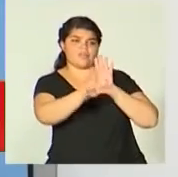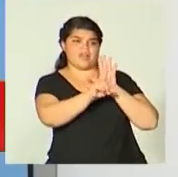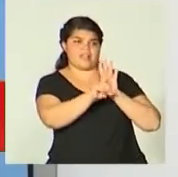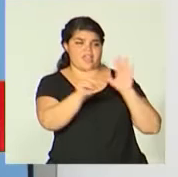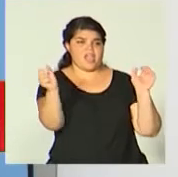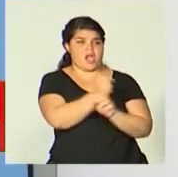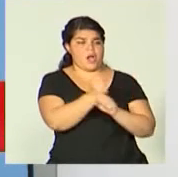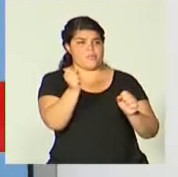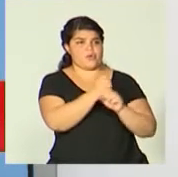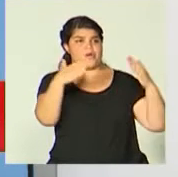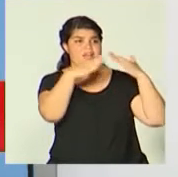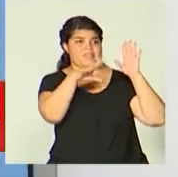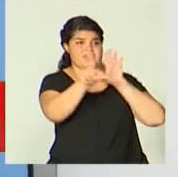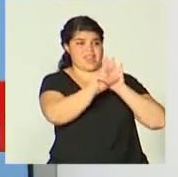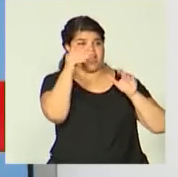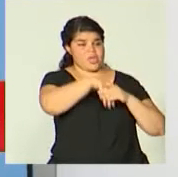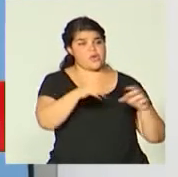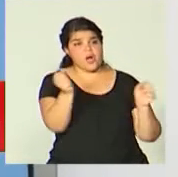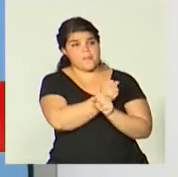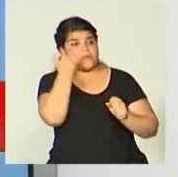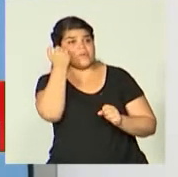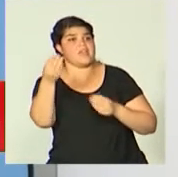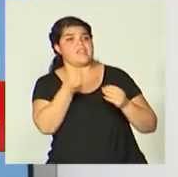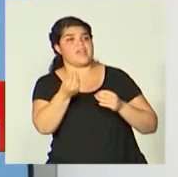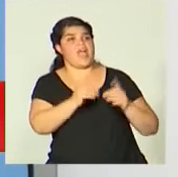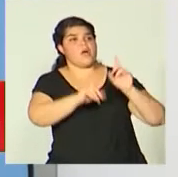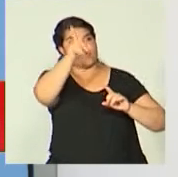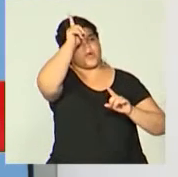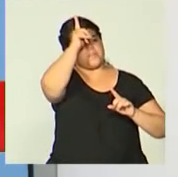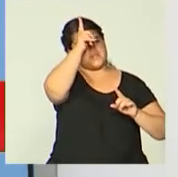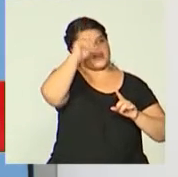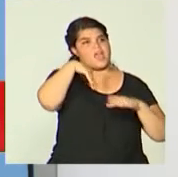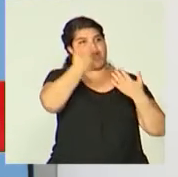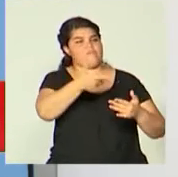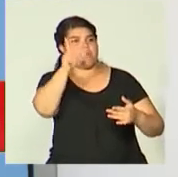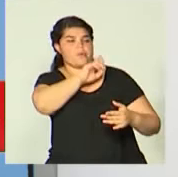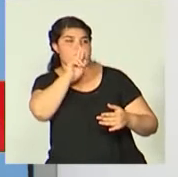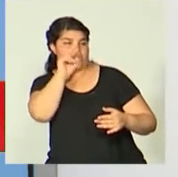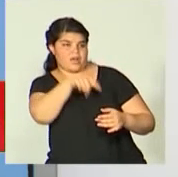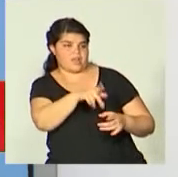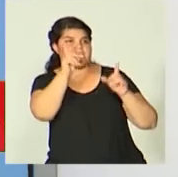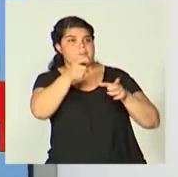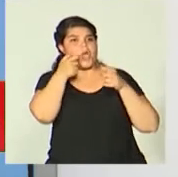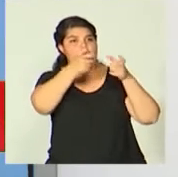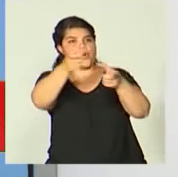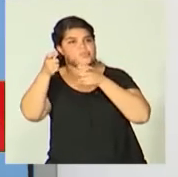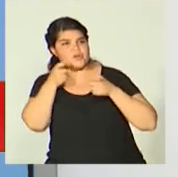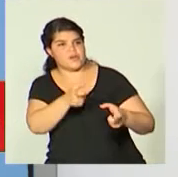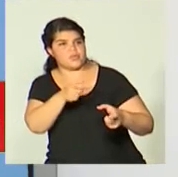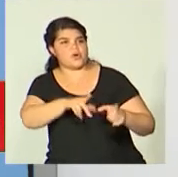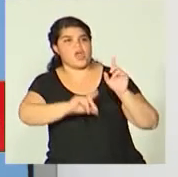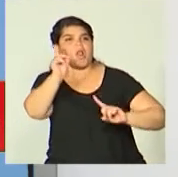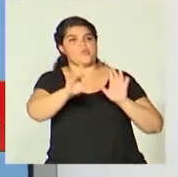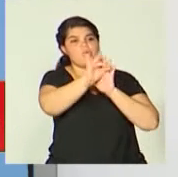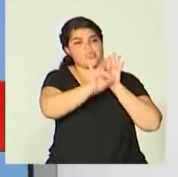leyes en la legislatura de la provincia de mendoza que tienen que ver con la creación de comisarías fiscalías dedicadas a la mujer también el observatorio para tener algún tipo de datos